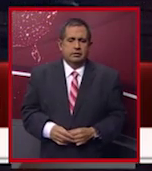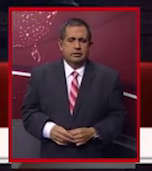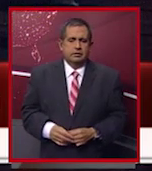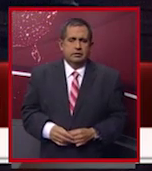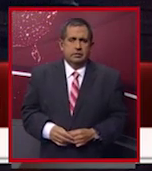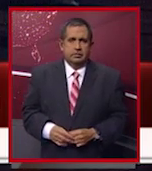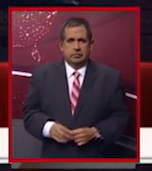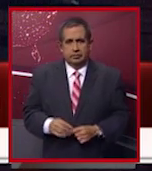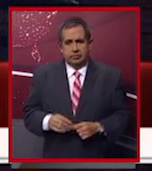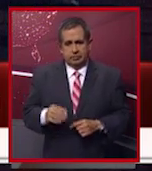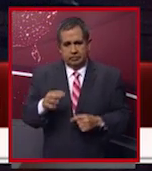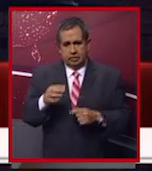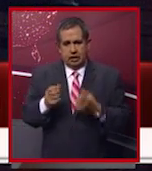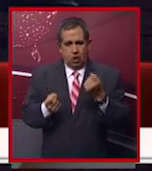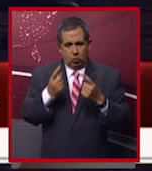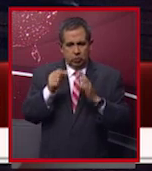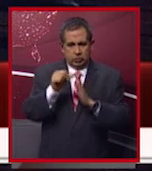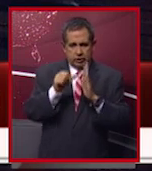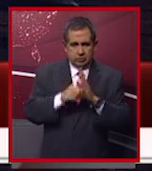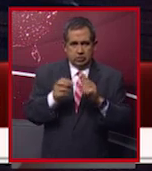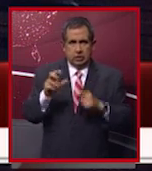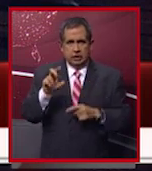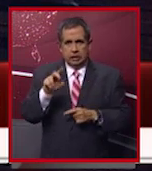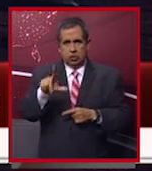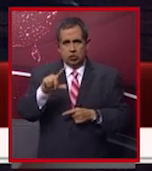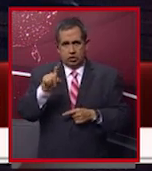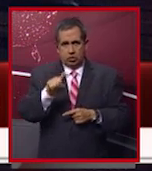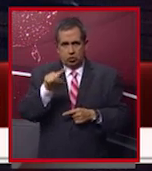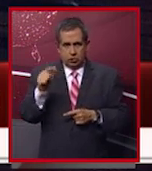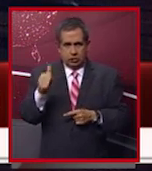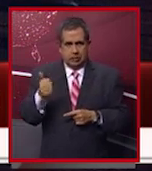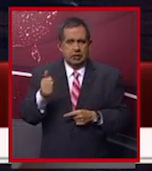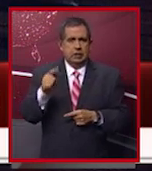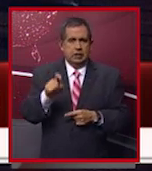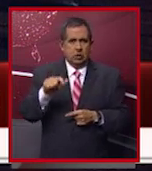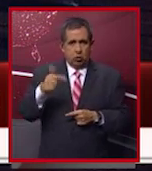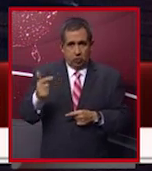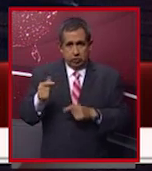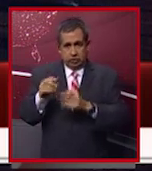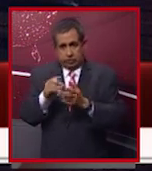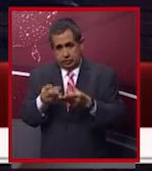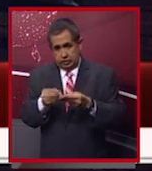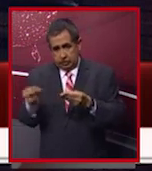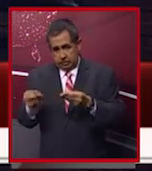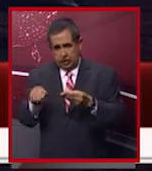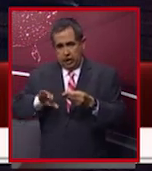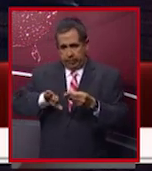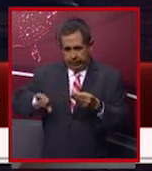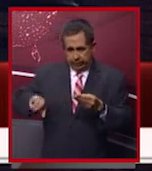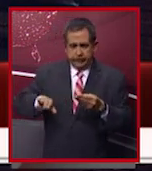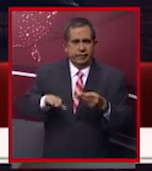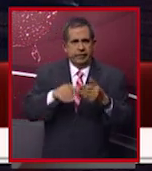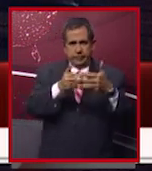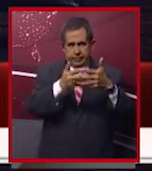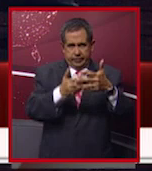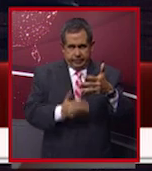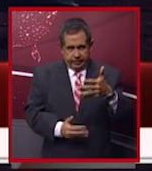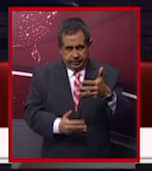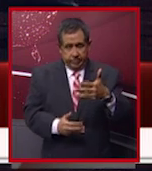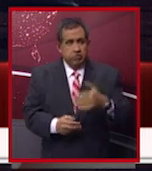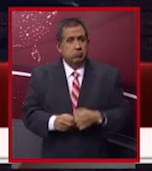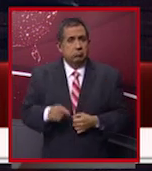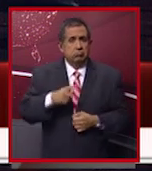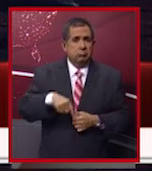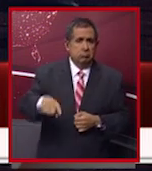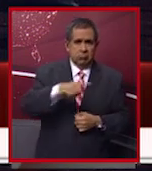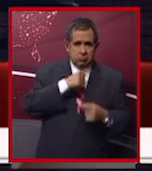Bueno, luego de reservarse los artículos 38, 111 y 112 del dictamen que reforma la Carta Magna para eliminar el fuero constitucional, el Pleno